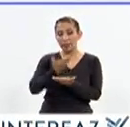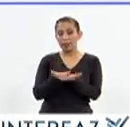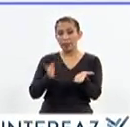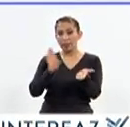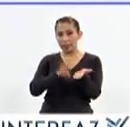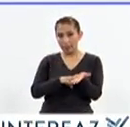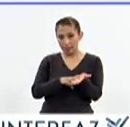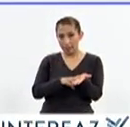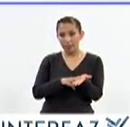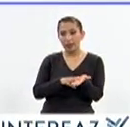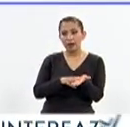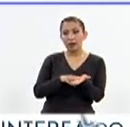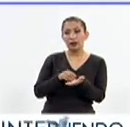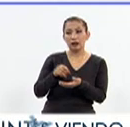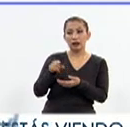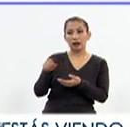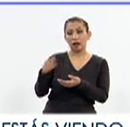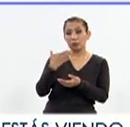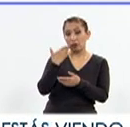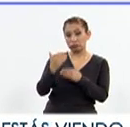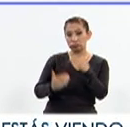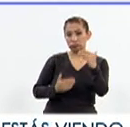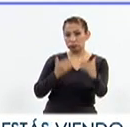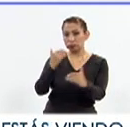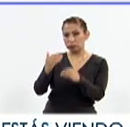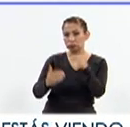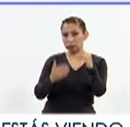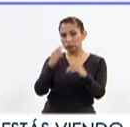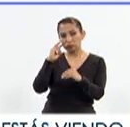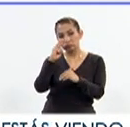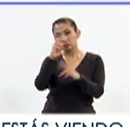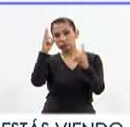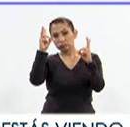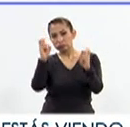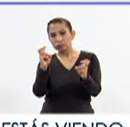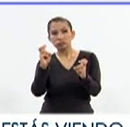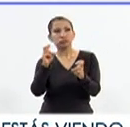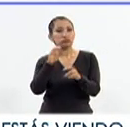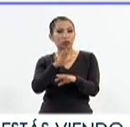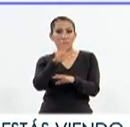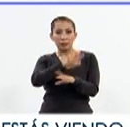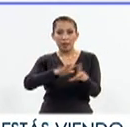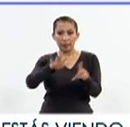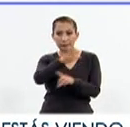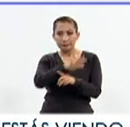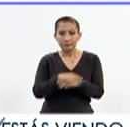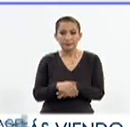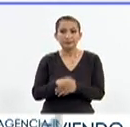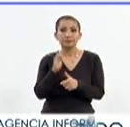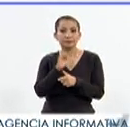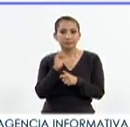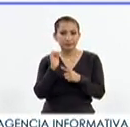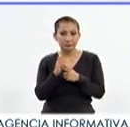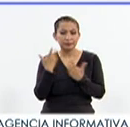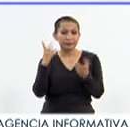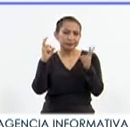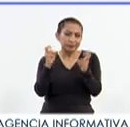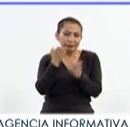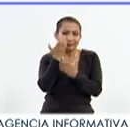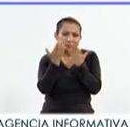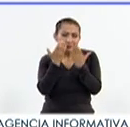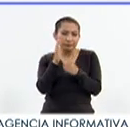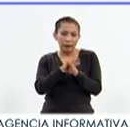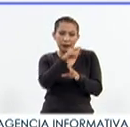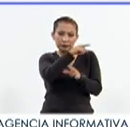bilingüe y es muy avanzada respecto a temas ambientales. Entonces, por la cuestión